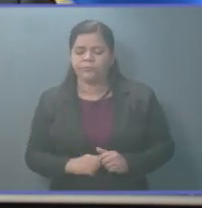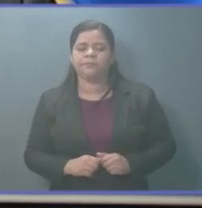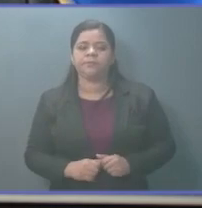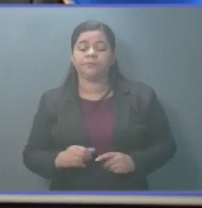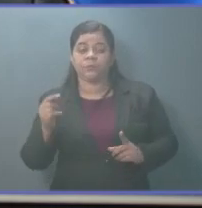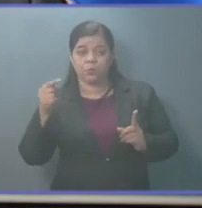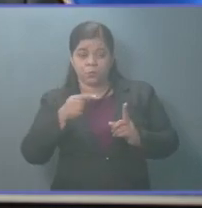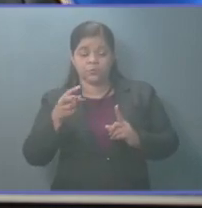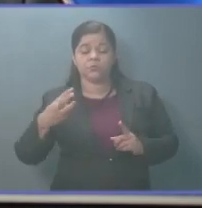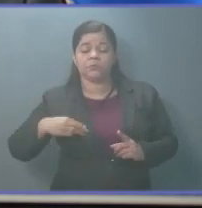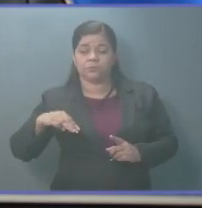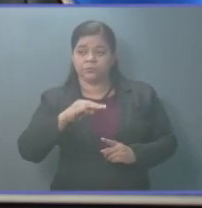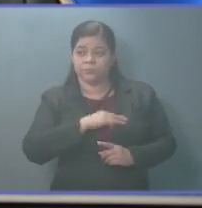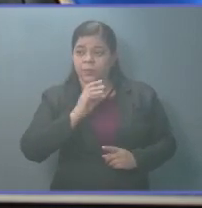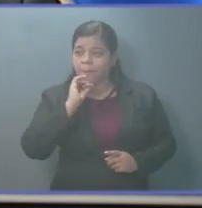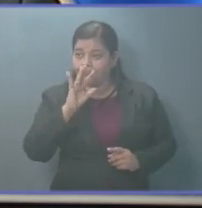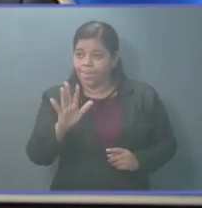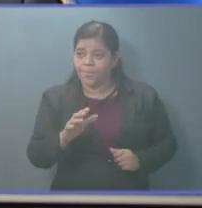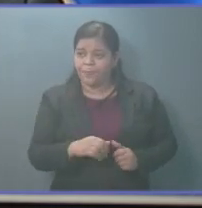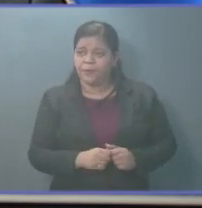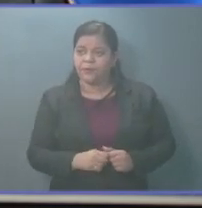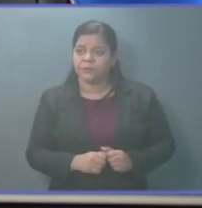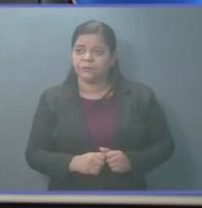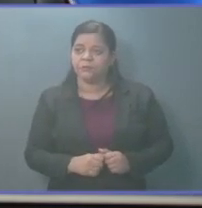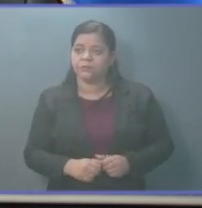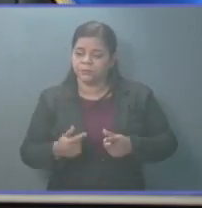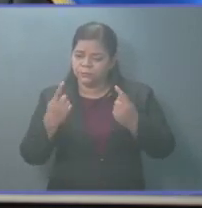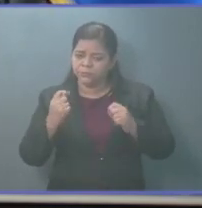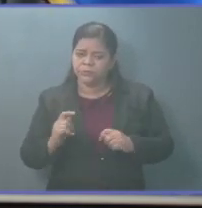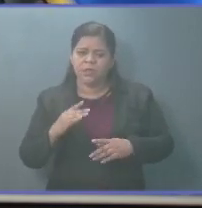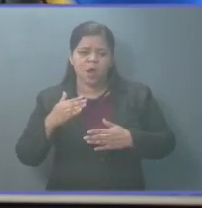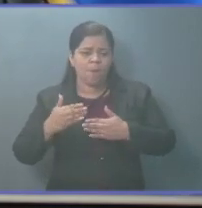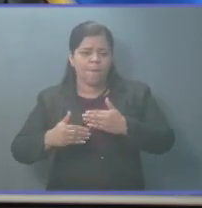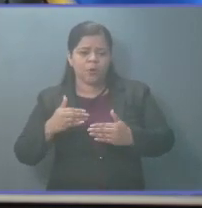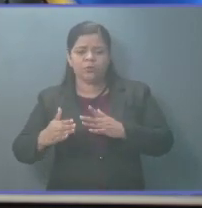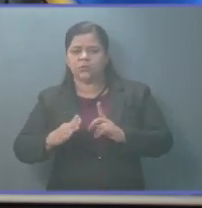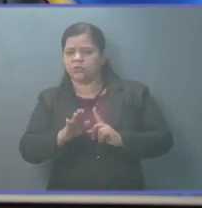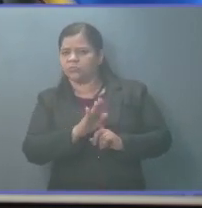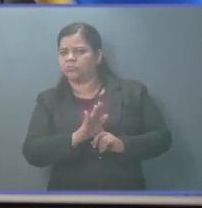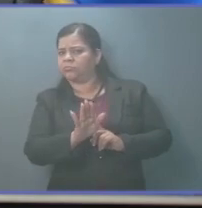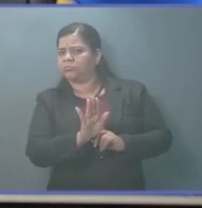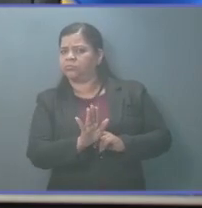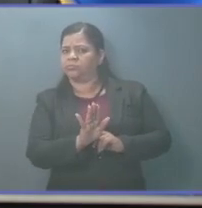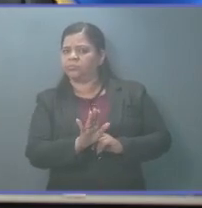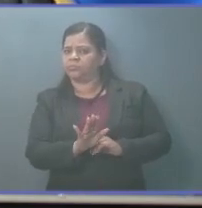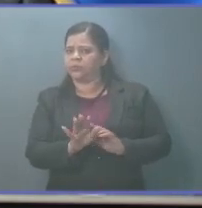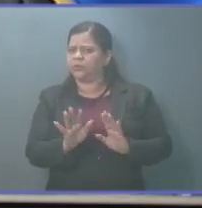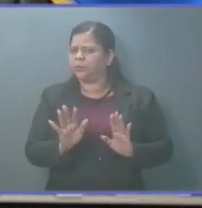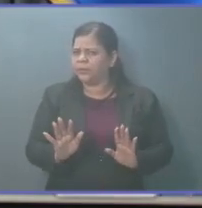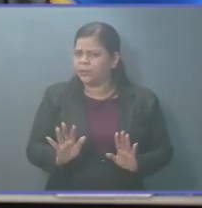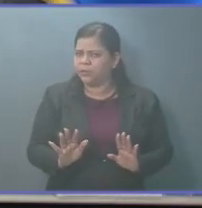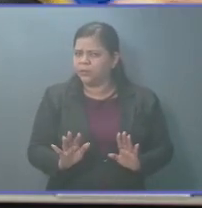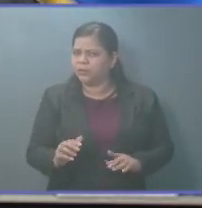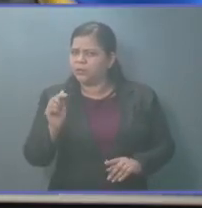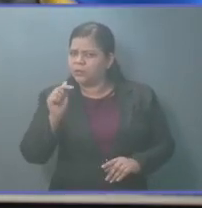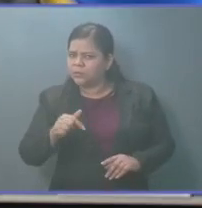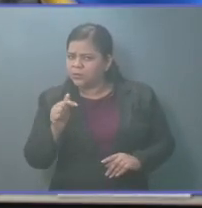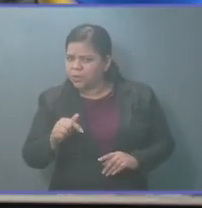ministro, dice que se trató de un procedimiento de seguridad, pero sin ese acompañamiento